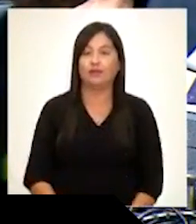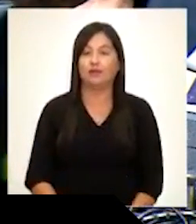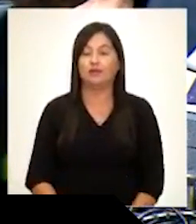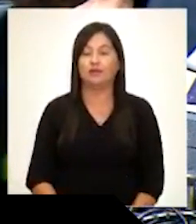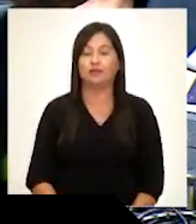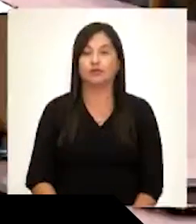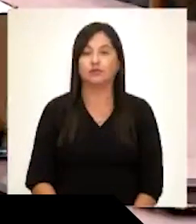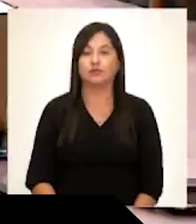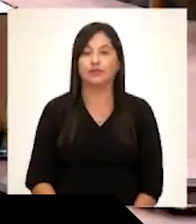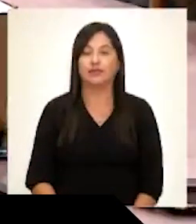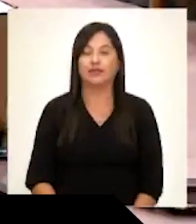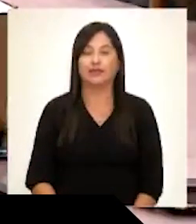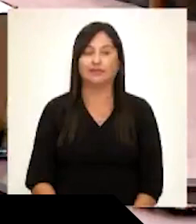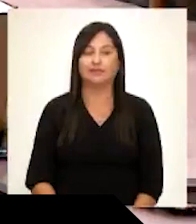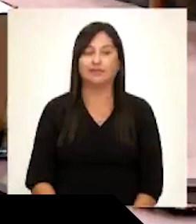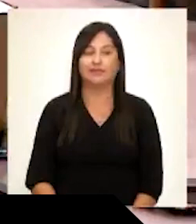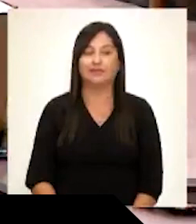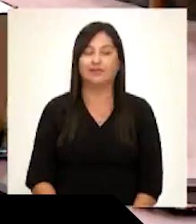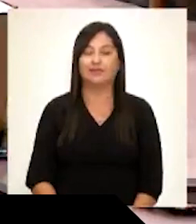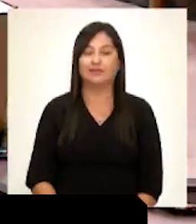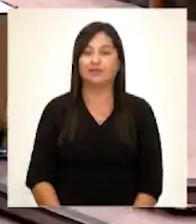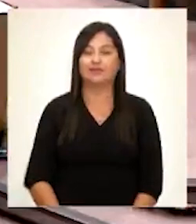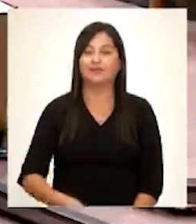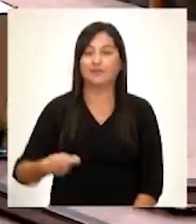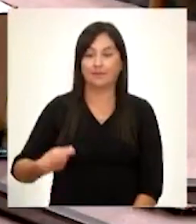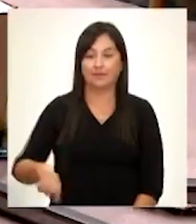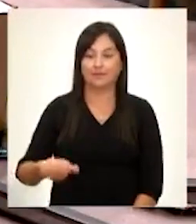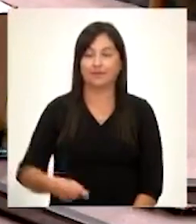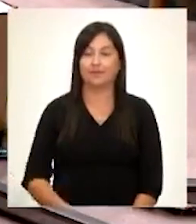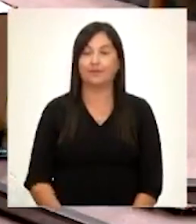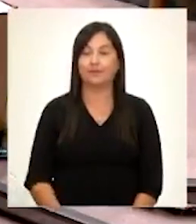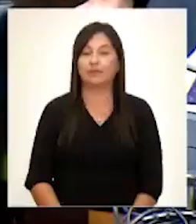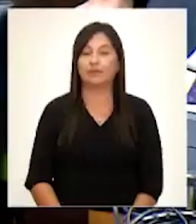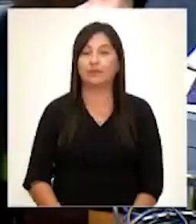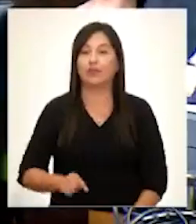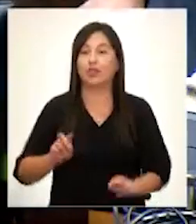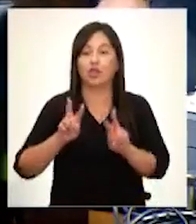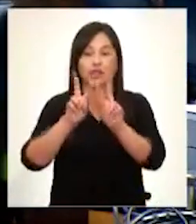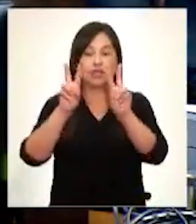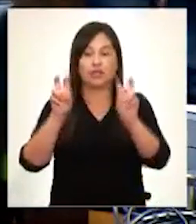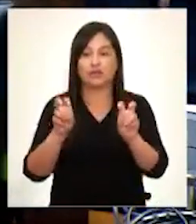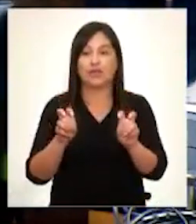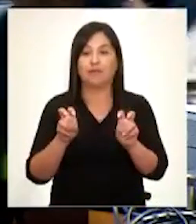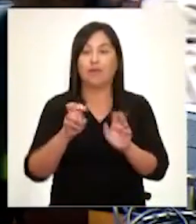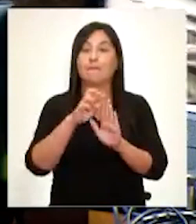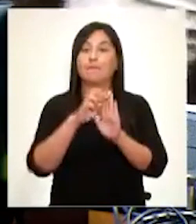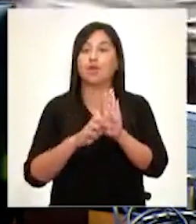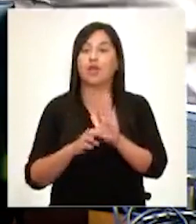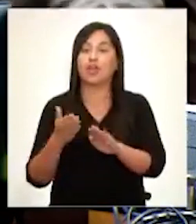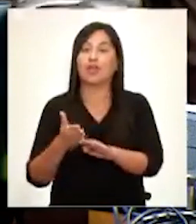según cifras de la cmf antes de la entrada en vigor de la ley de fraudes por cada millón de pesos transado se desconocían